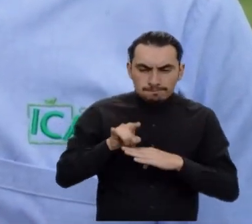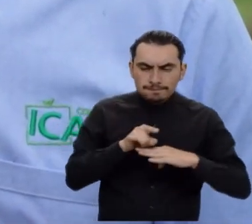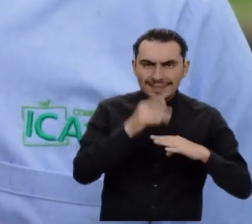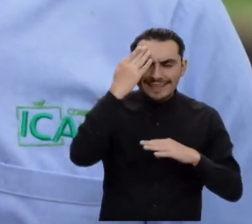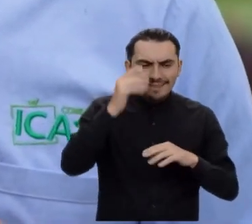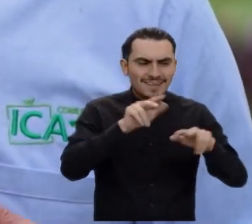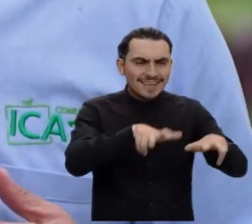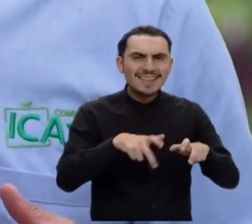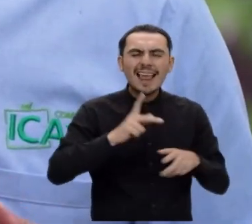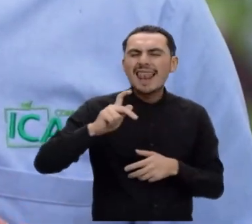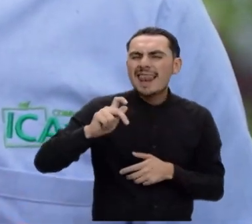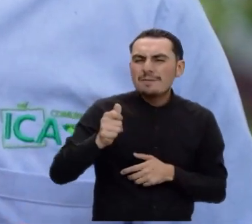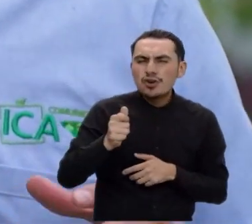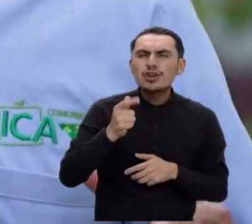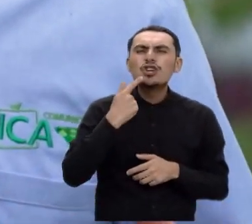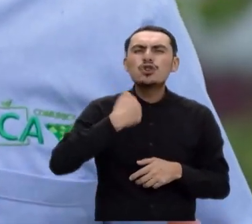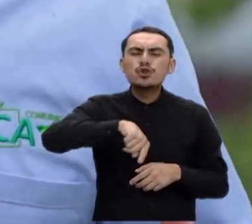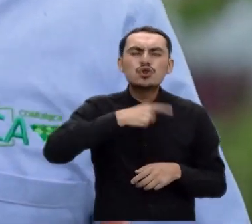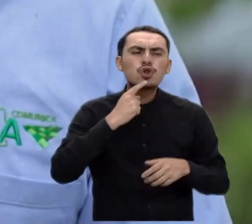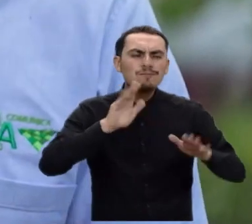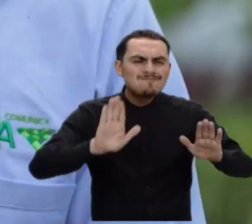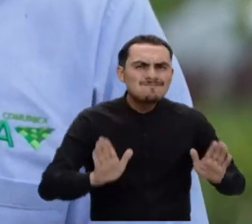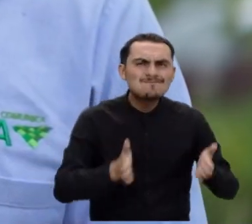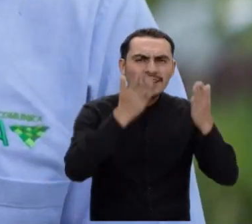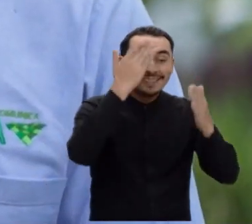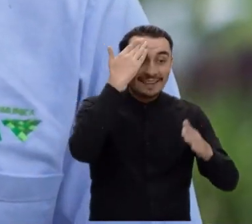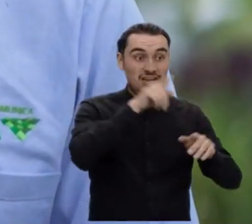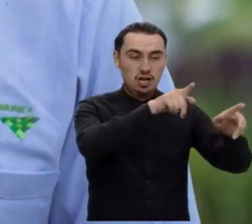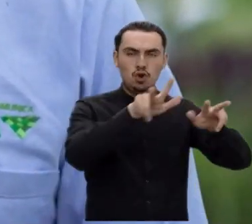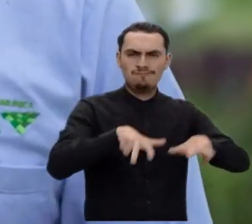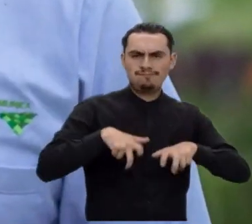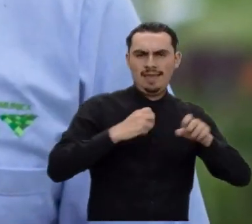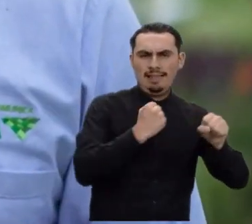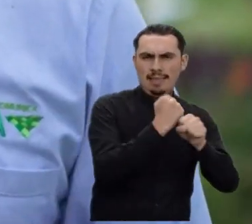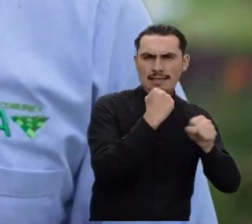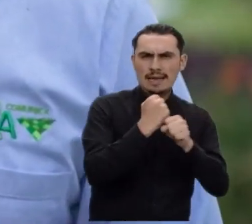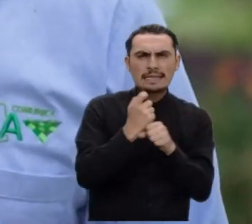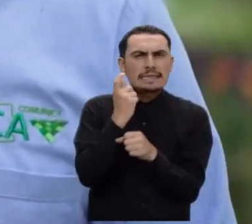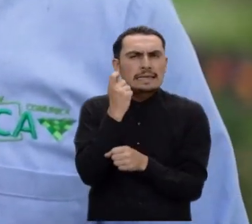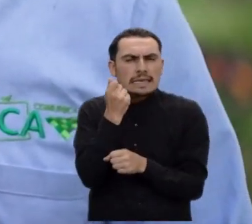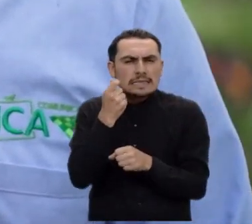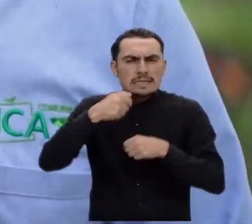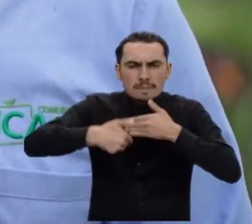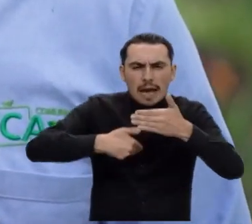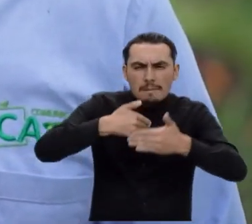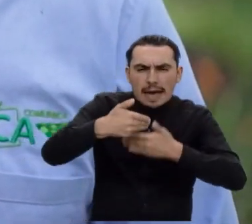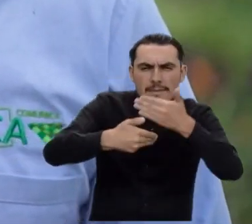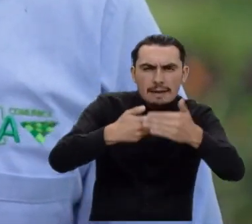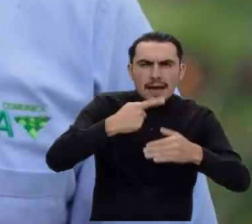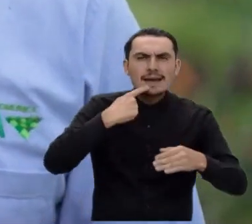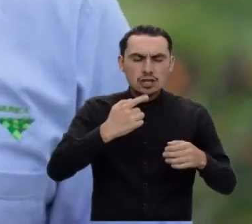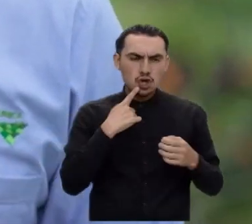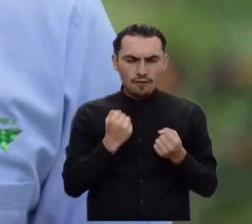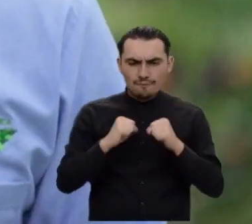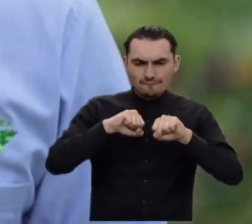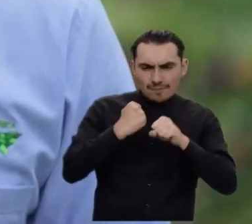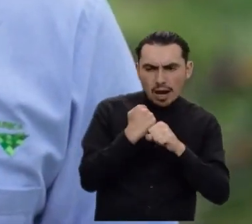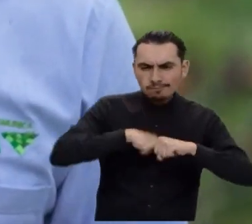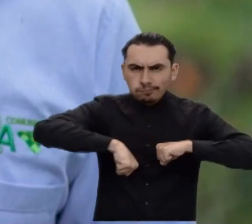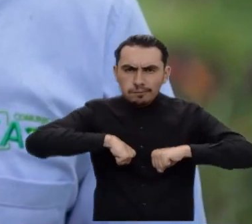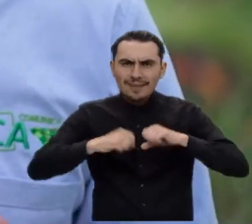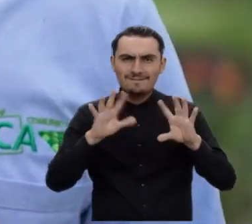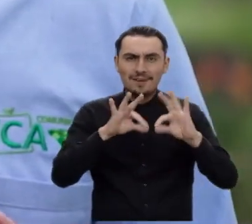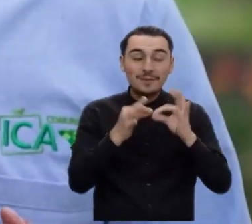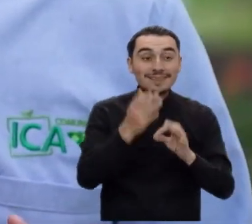a los cultivos de limón criollo, impulsando de esta manera a aquellos agricultores que siguen luchando por sostener a sus familias, produciendo